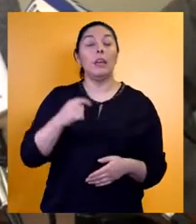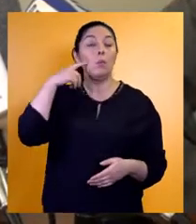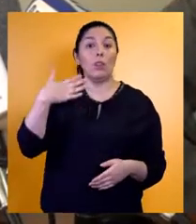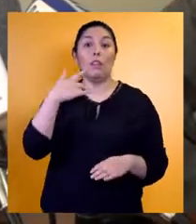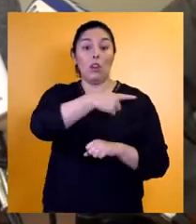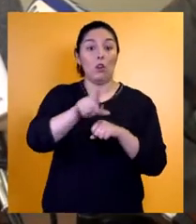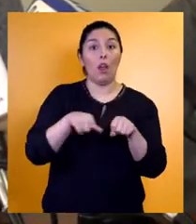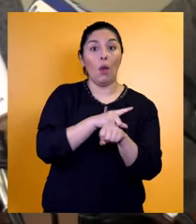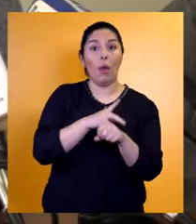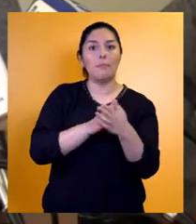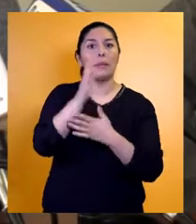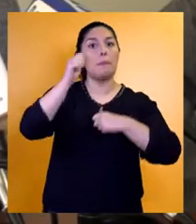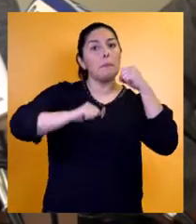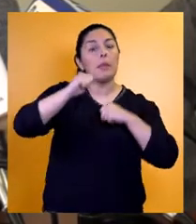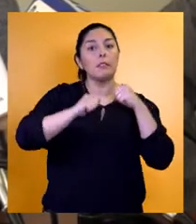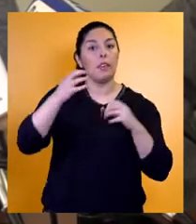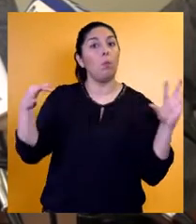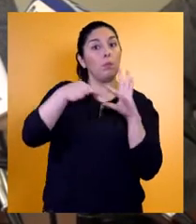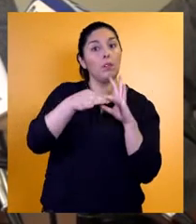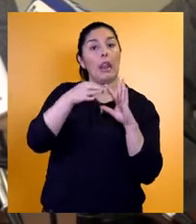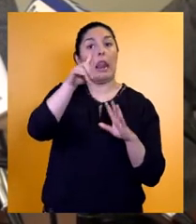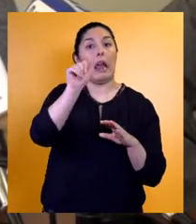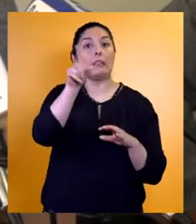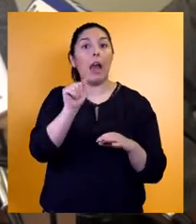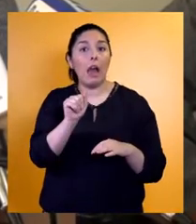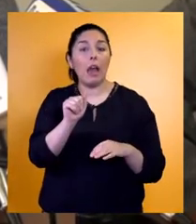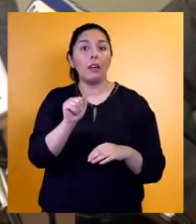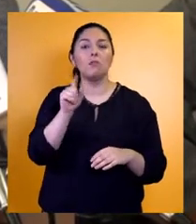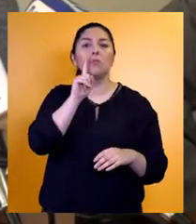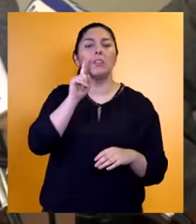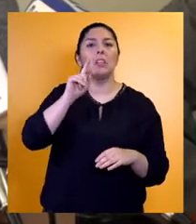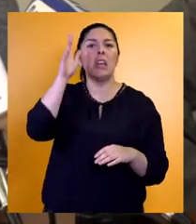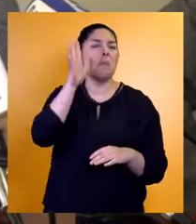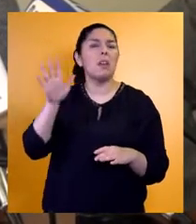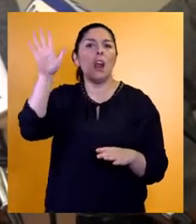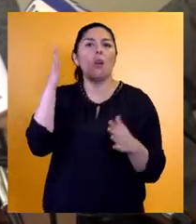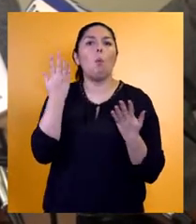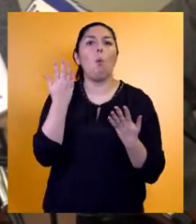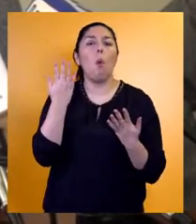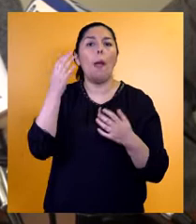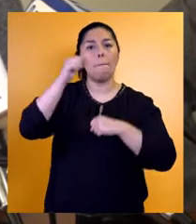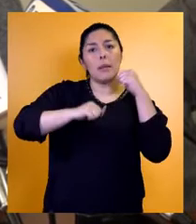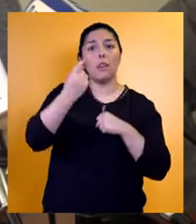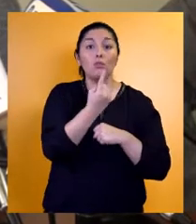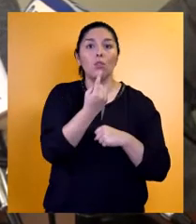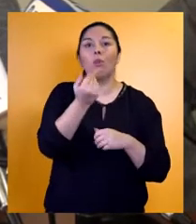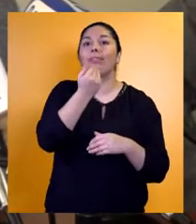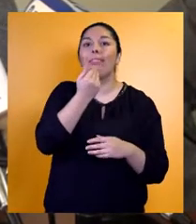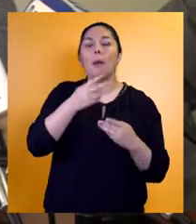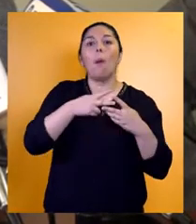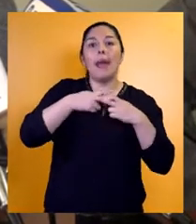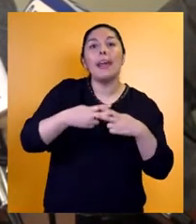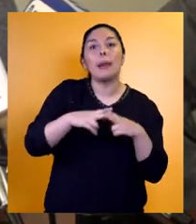una herramienta que genera una empresa. LASA no tiene que ser vista como solamente como una empresa, sino como